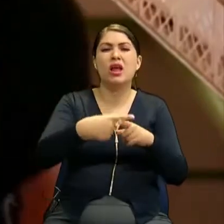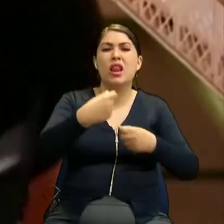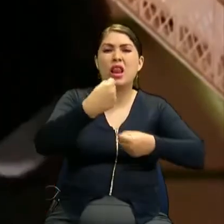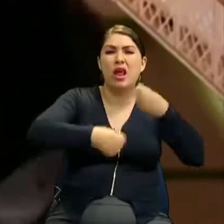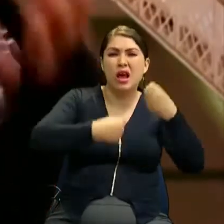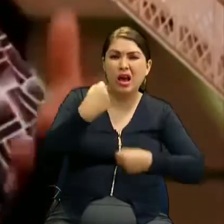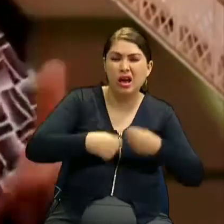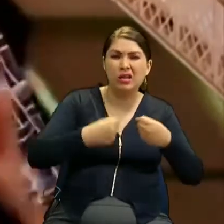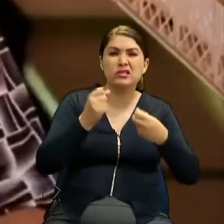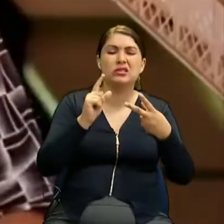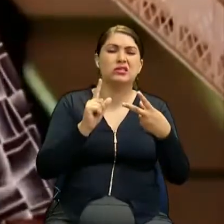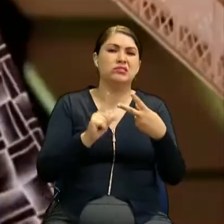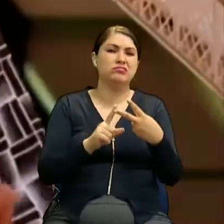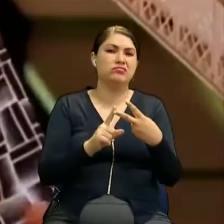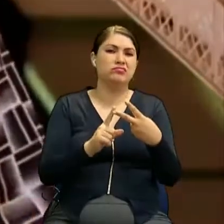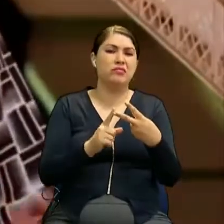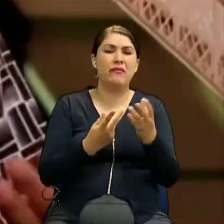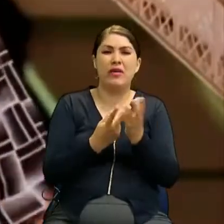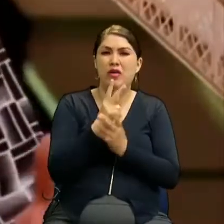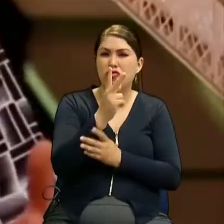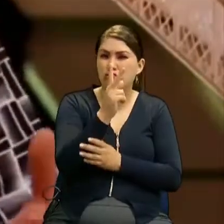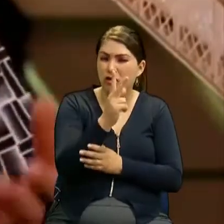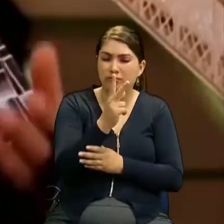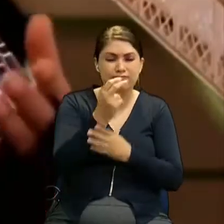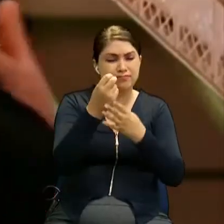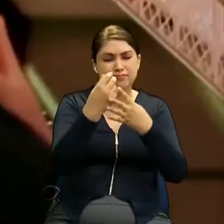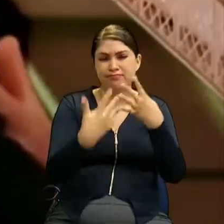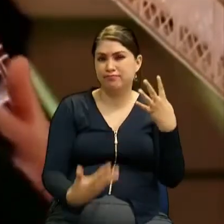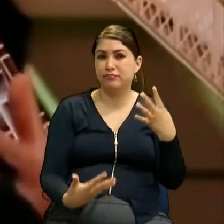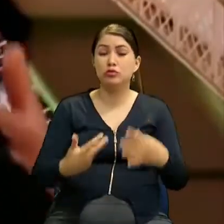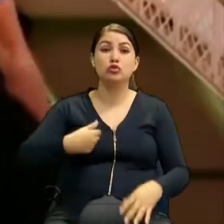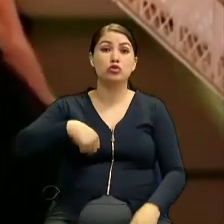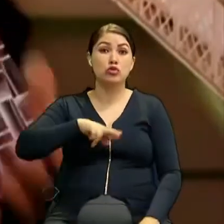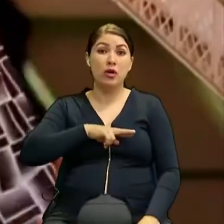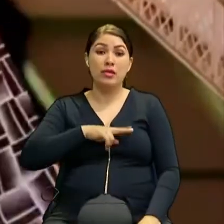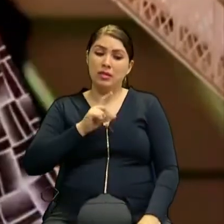en verdura, etcétera, etcétera. Lo que nosotros tenemos es que apoyarlos más.